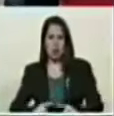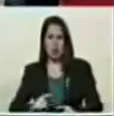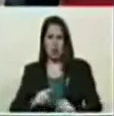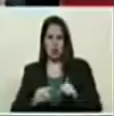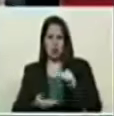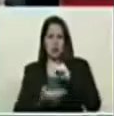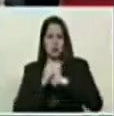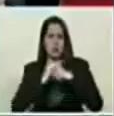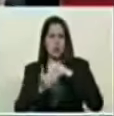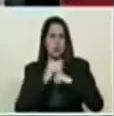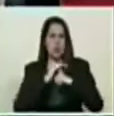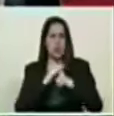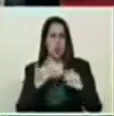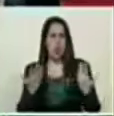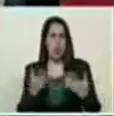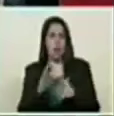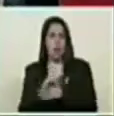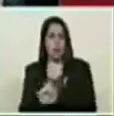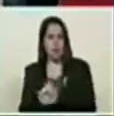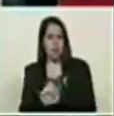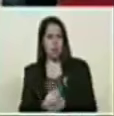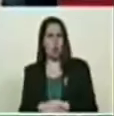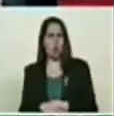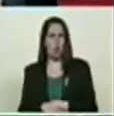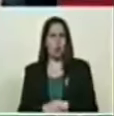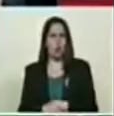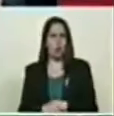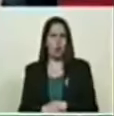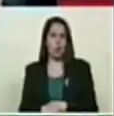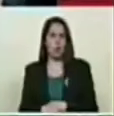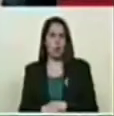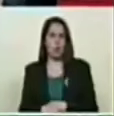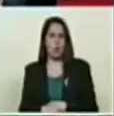Torrealba, mi amigo,